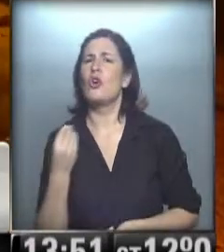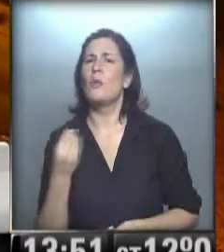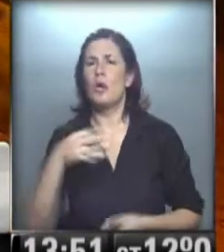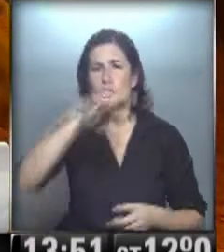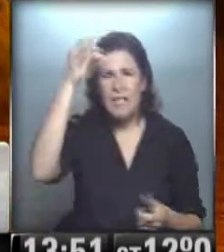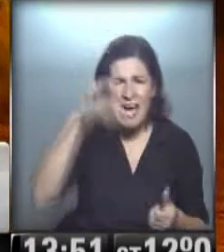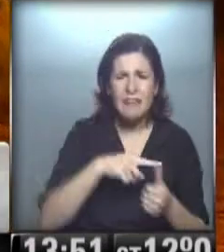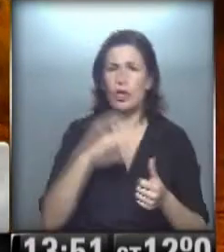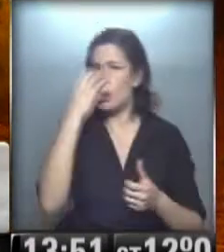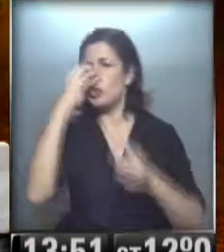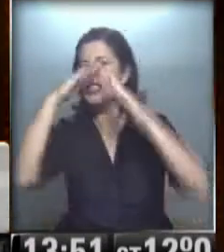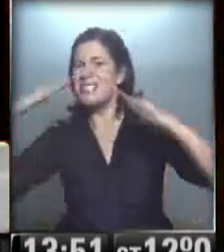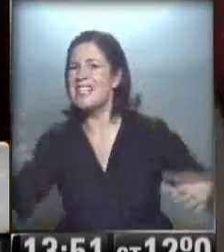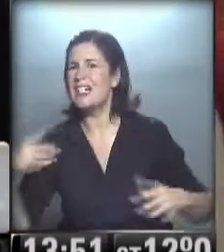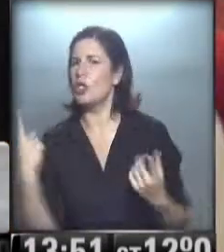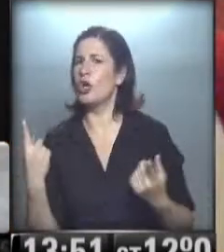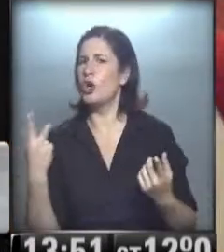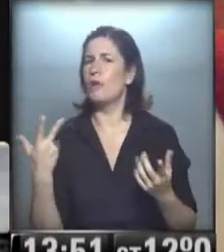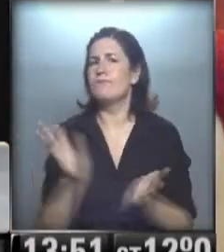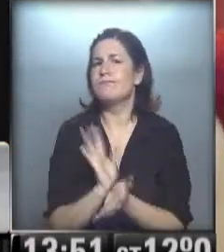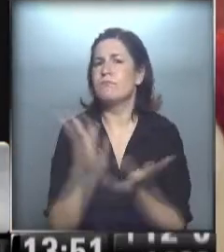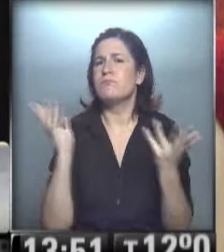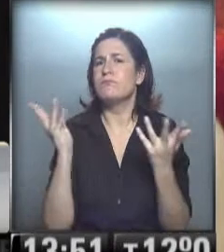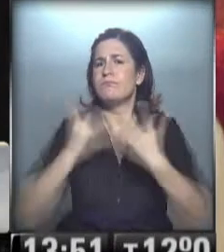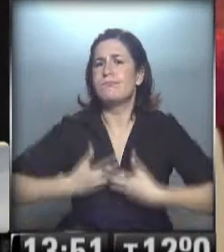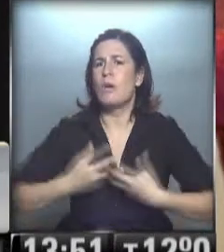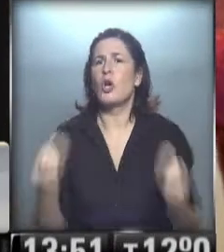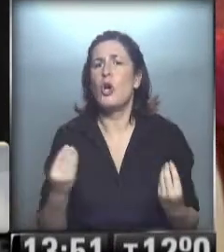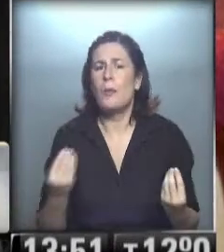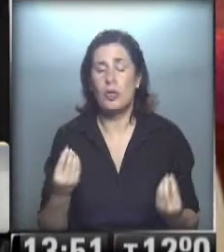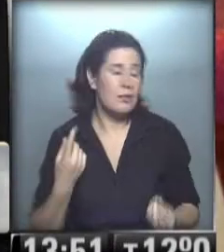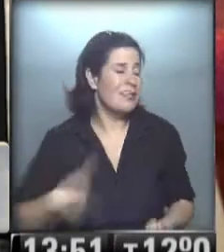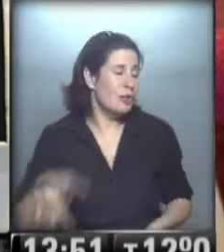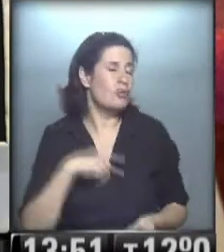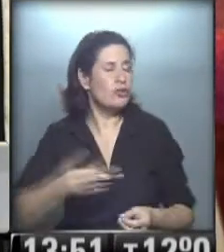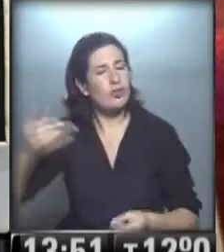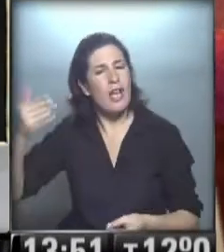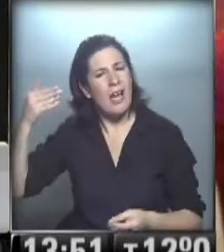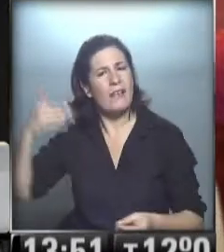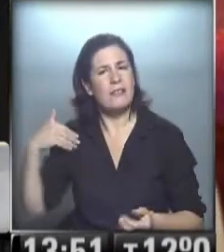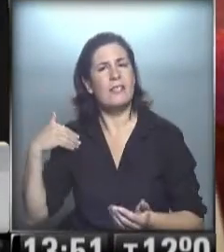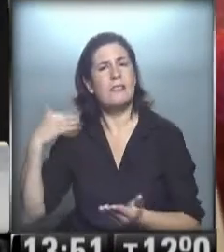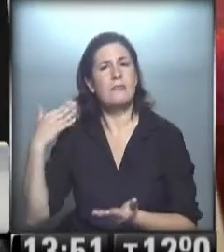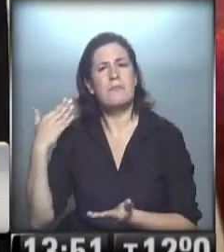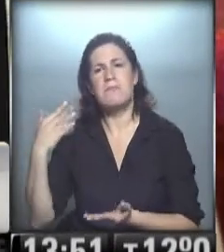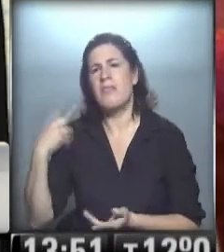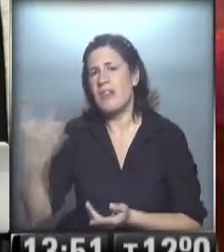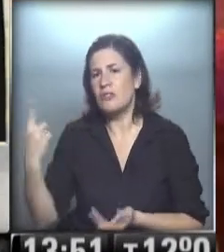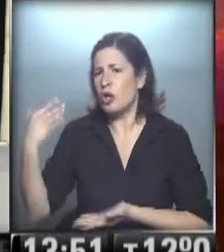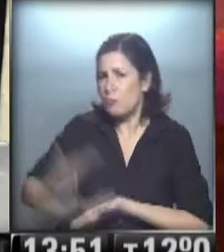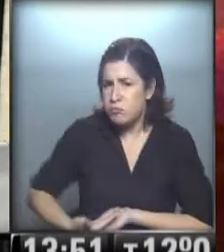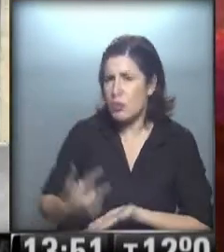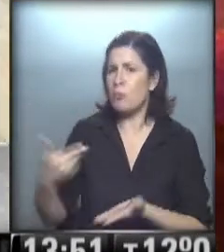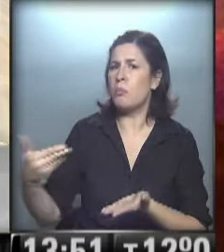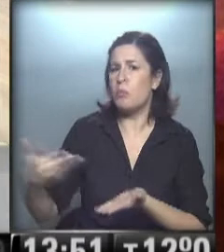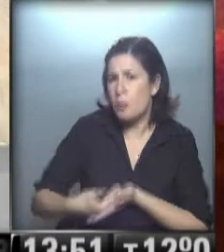teatro con el circo? Es un poco la línea en la que trabajamos desde la propuesta de nuestro director y el autor del